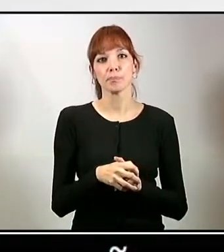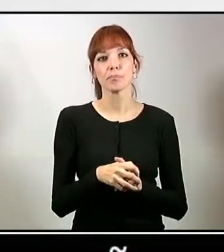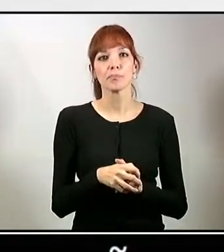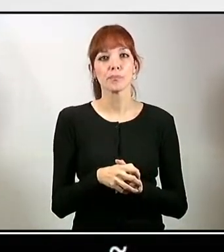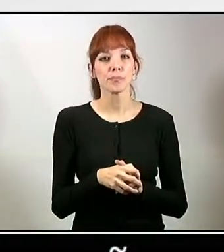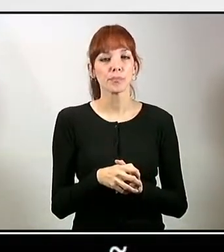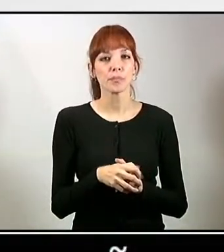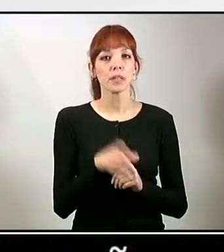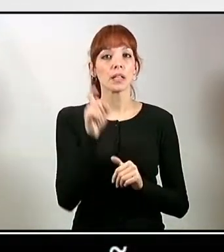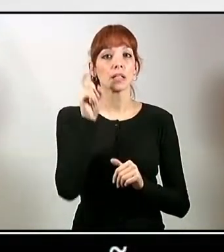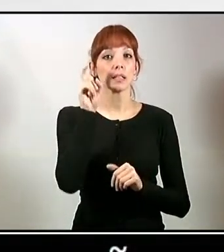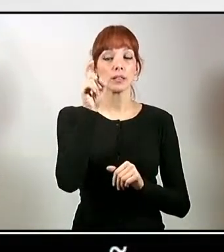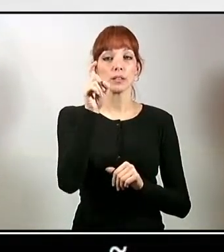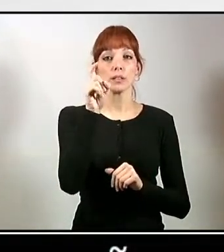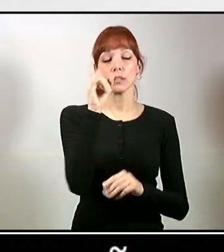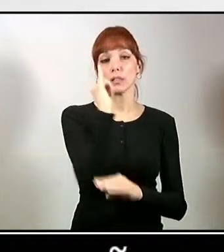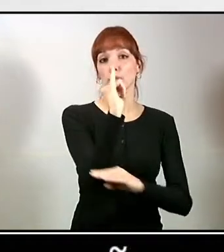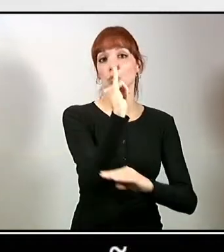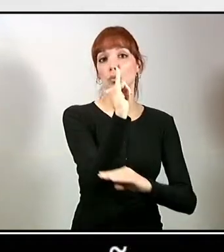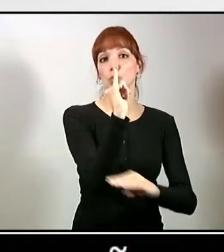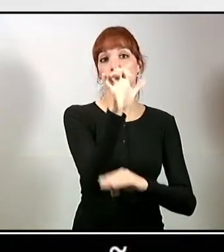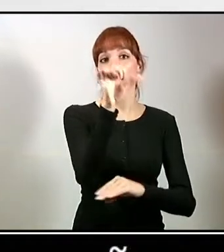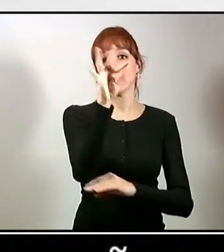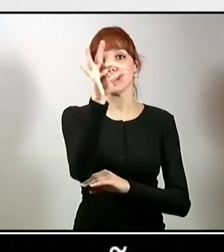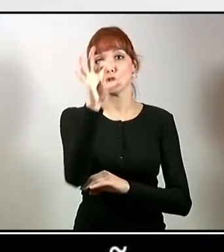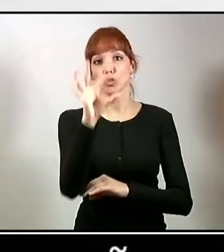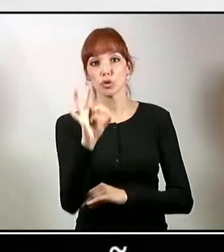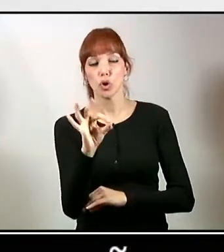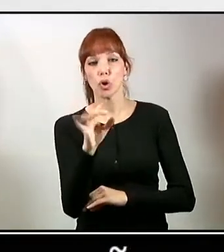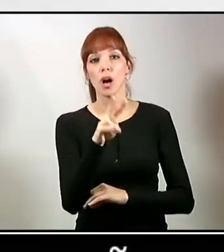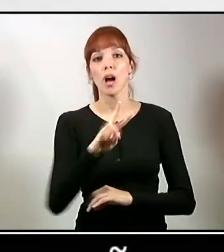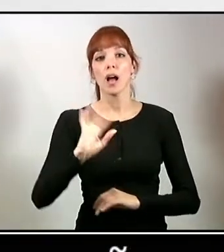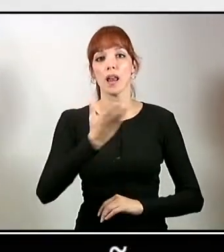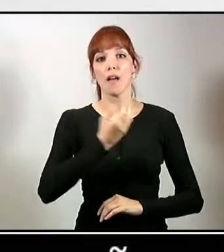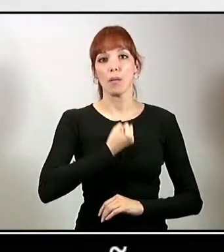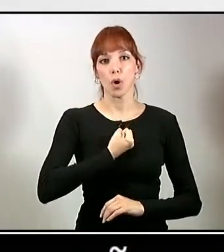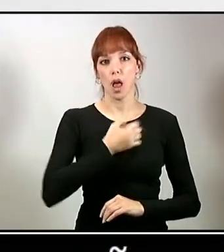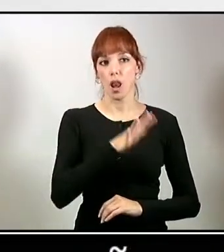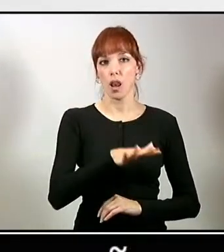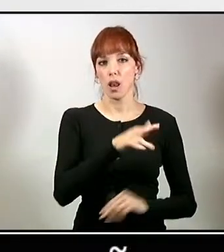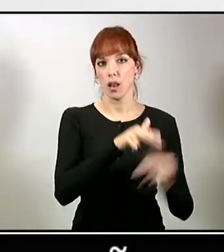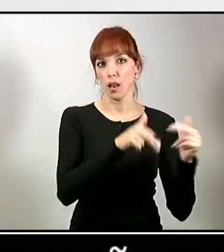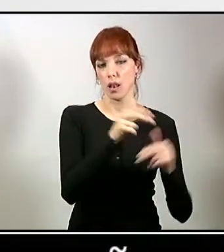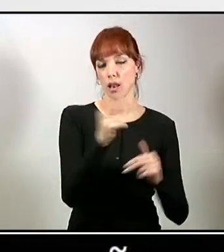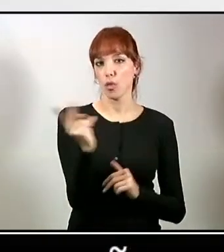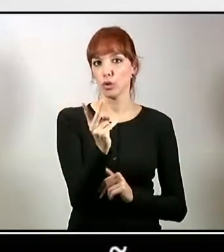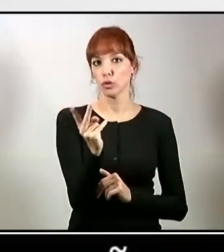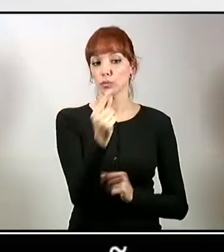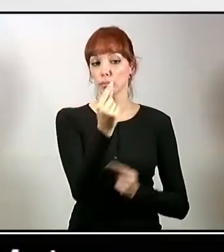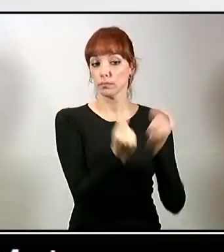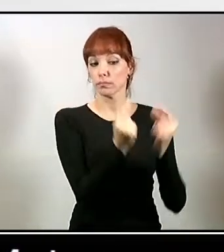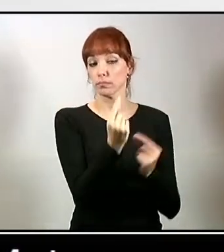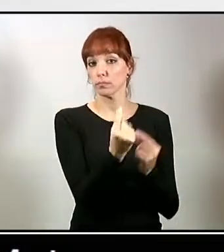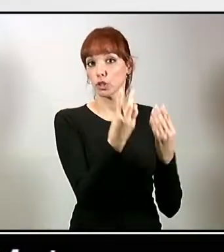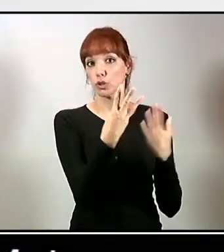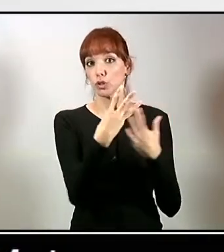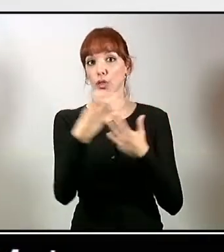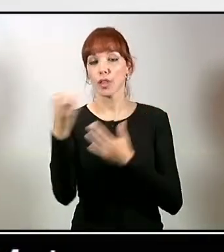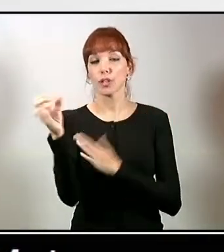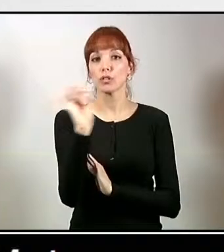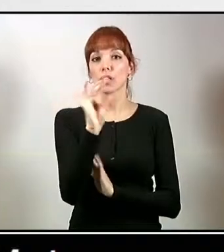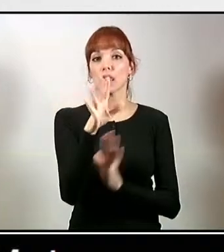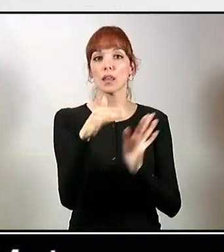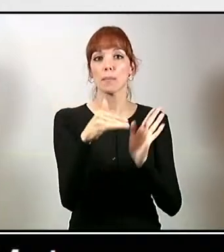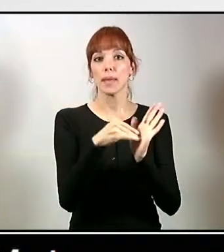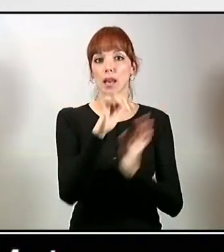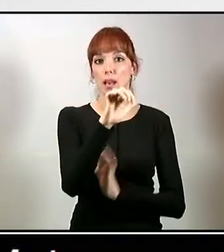Enseñanza Secundaria Augustóbrica de Navalmoral de la Mata, con un presupuesto de 800.000 15.000